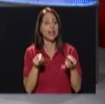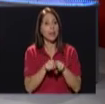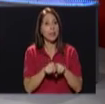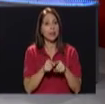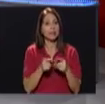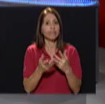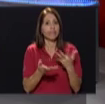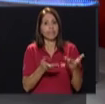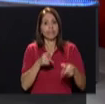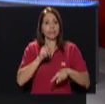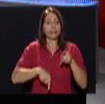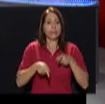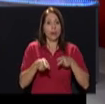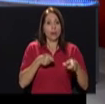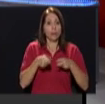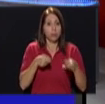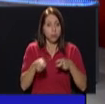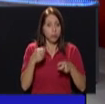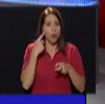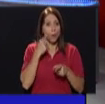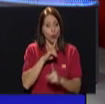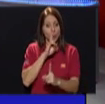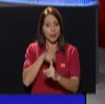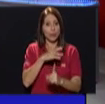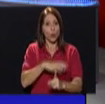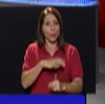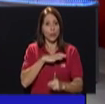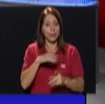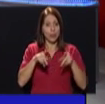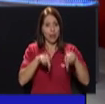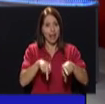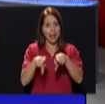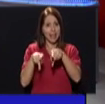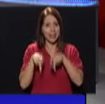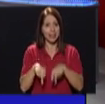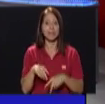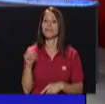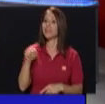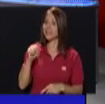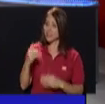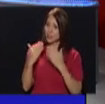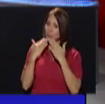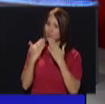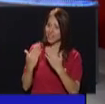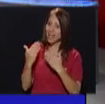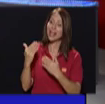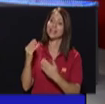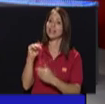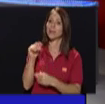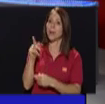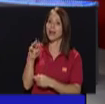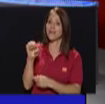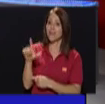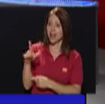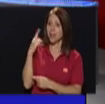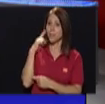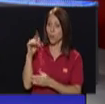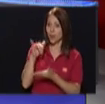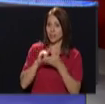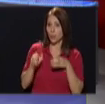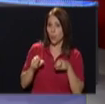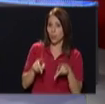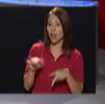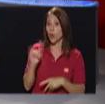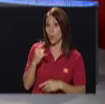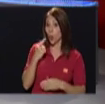y que incluso se les está saliendo un poco de las manos precisamente por el mismo comportamiento de la gente. Sí, muchas gracias Maribel por el espacio y como bien